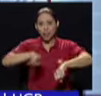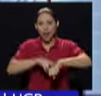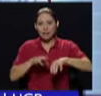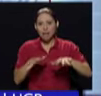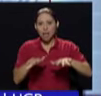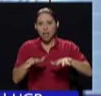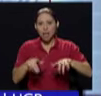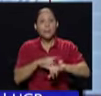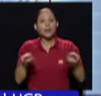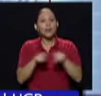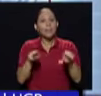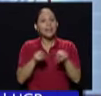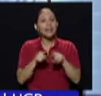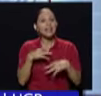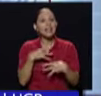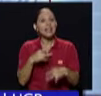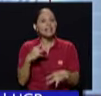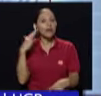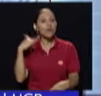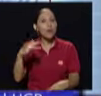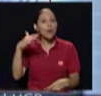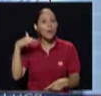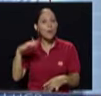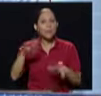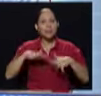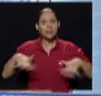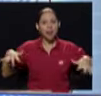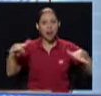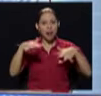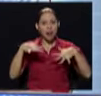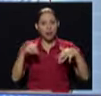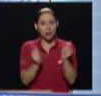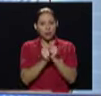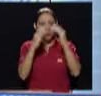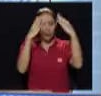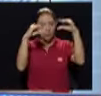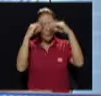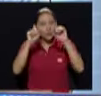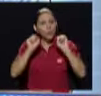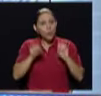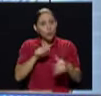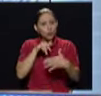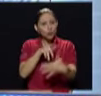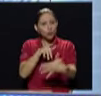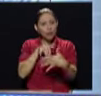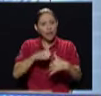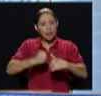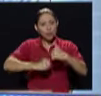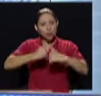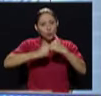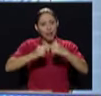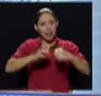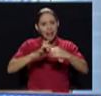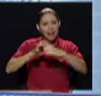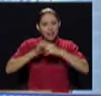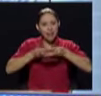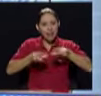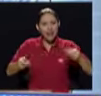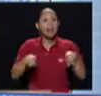interesa el ruido ambiental y con esta información podemos estudiar la estructura de la Tierra.